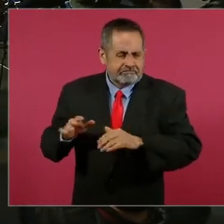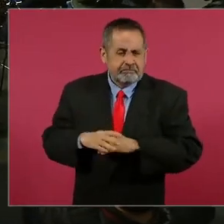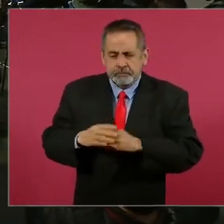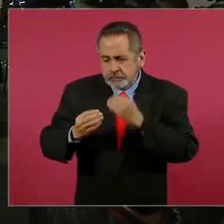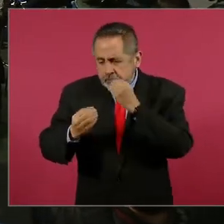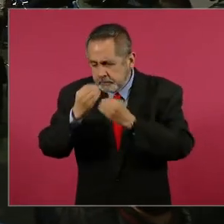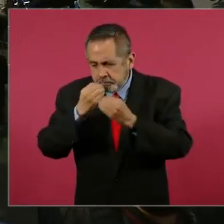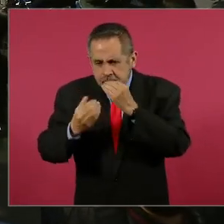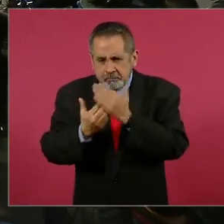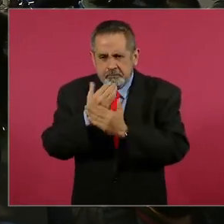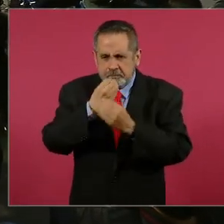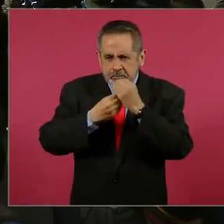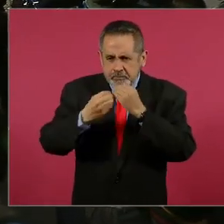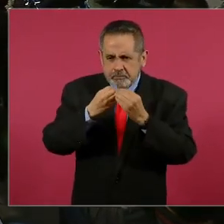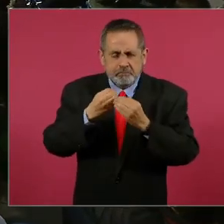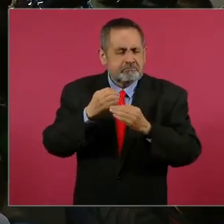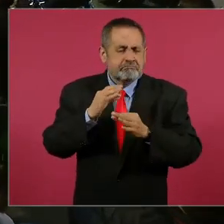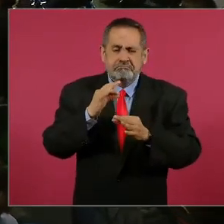desayuno,